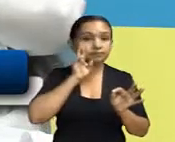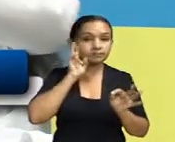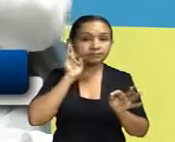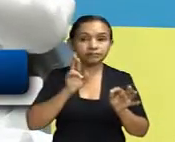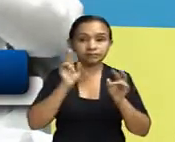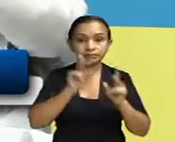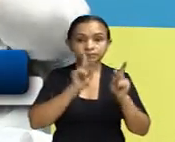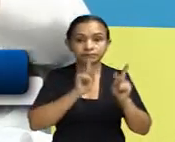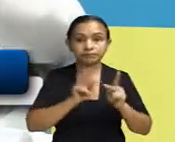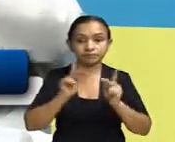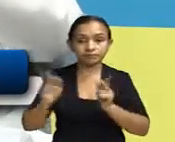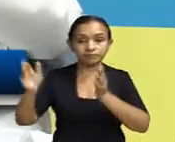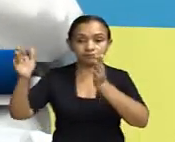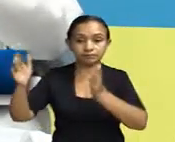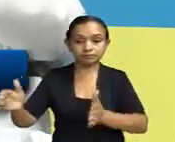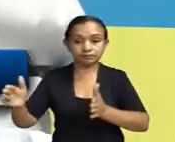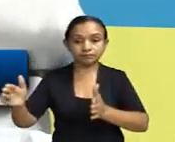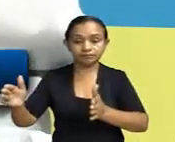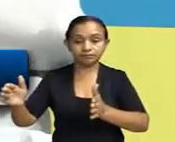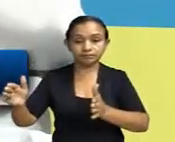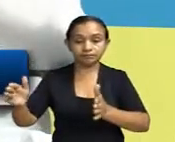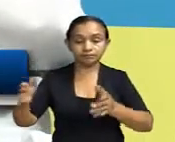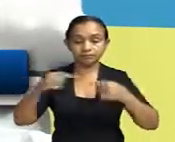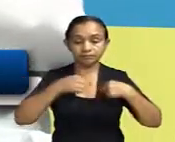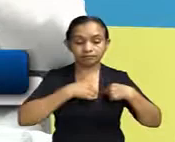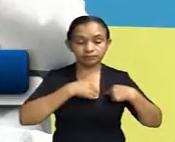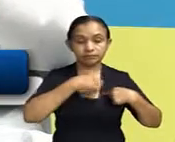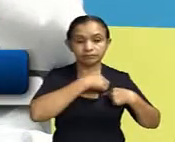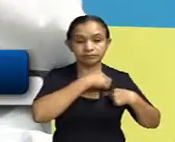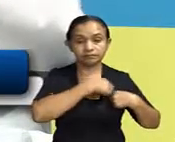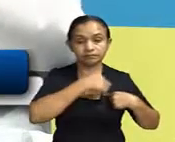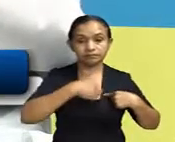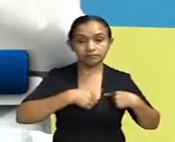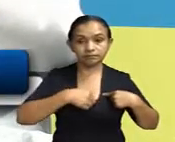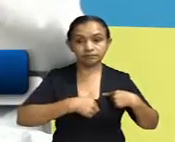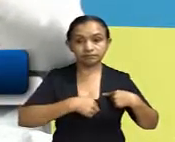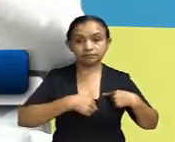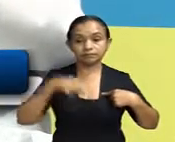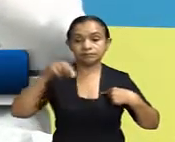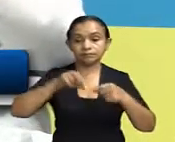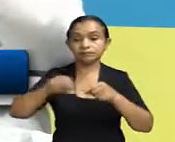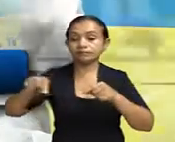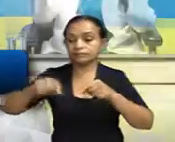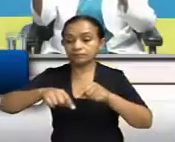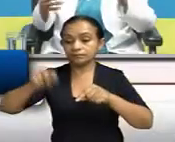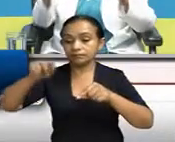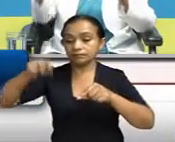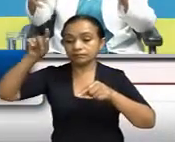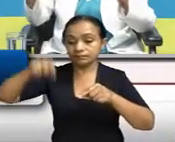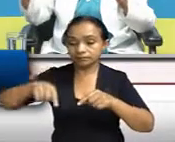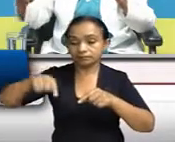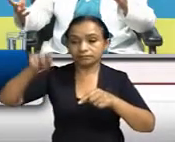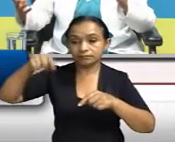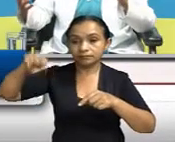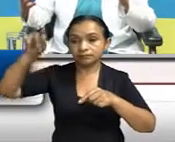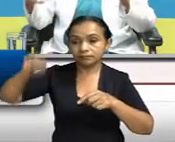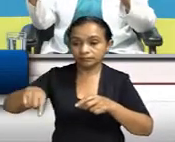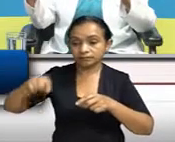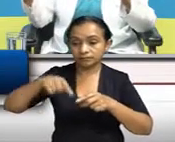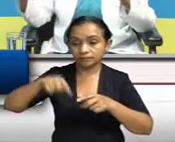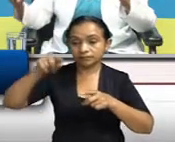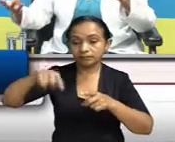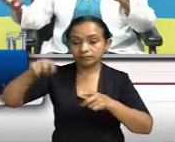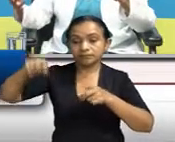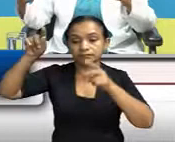personas. Pero eso registra la actividad eléctrica del corazón, lleva 12 derivaciones. Y nosotros, a través de observar las ondas y segmentos,